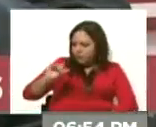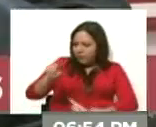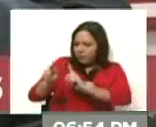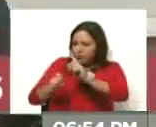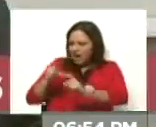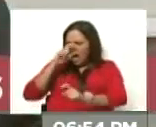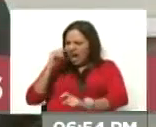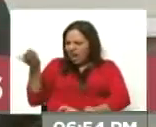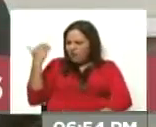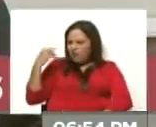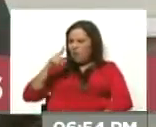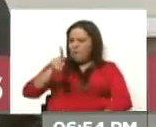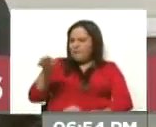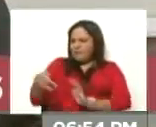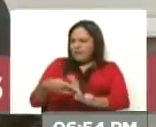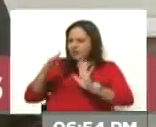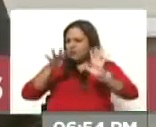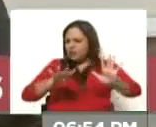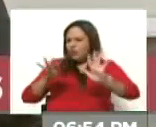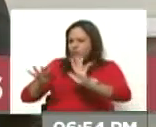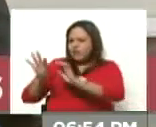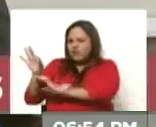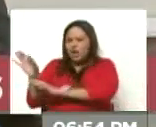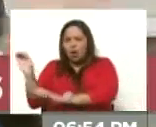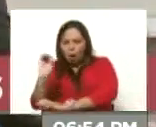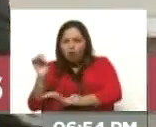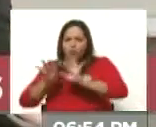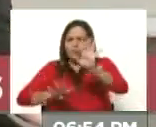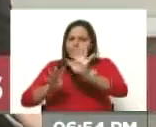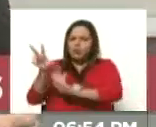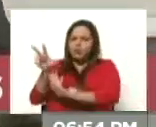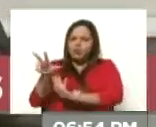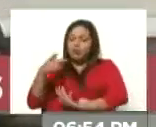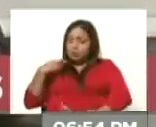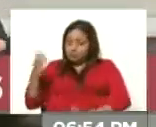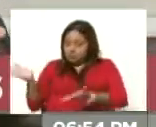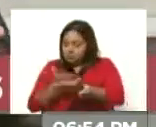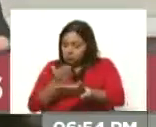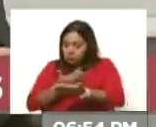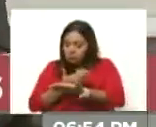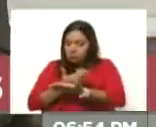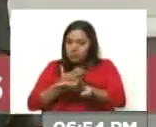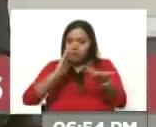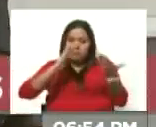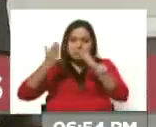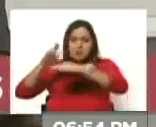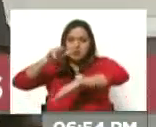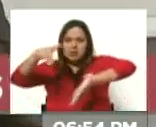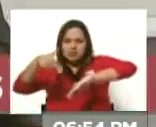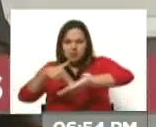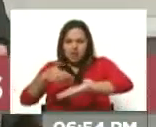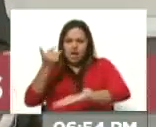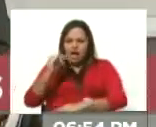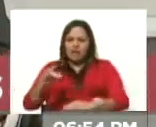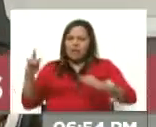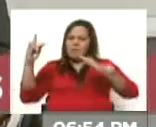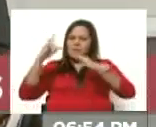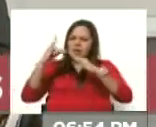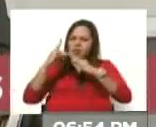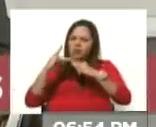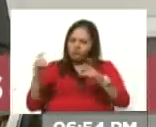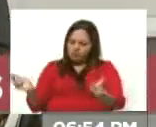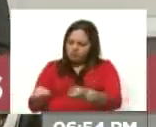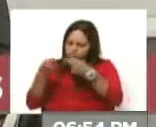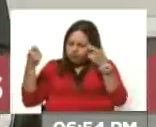1993 en 1998 porque si uno se mete en el periódico para la hemeroteca nacional que queda por panteón y busca el